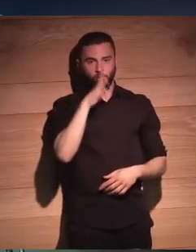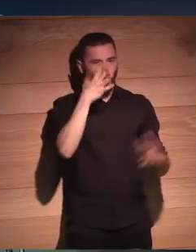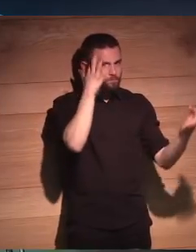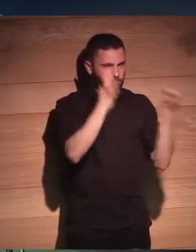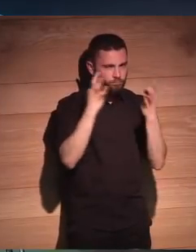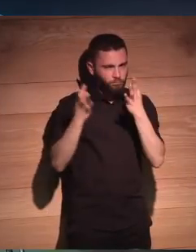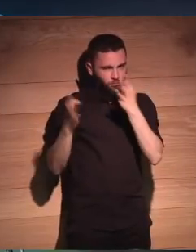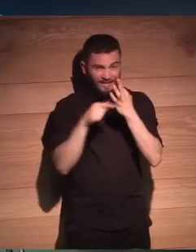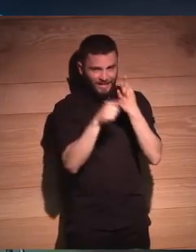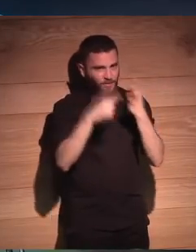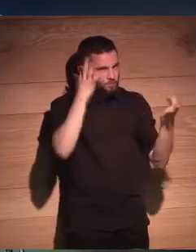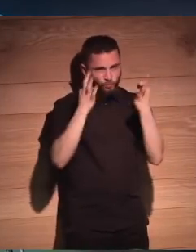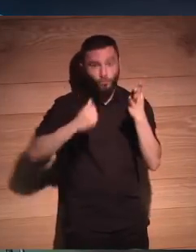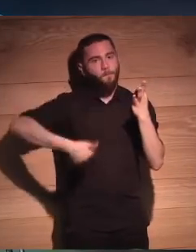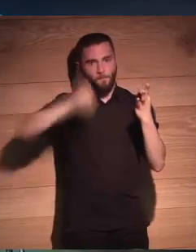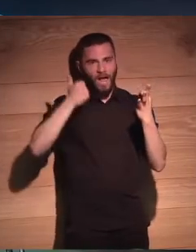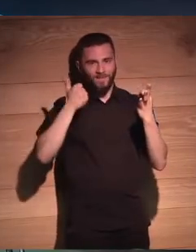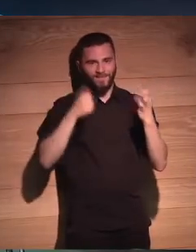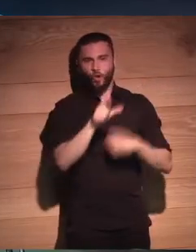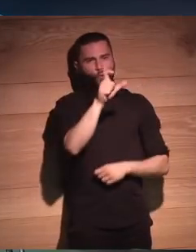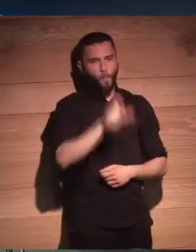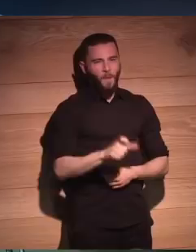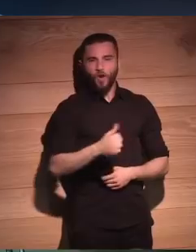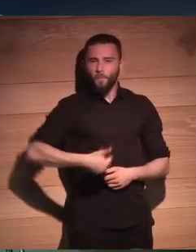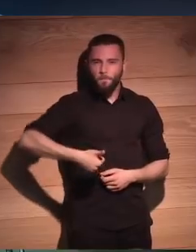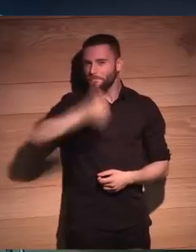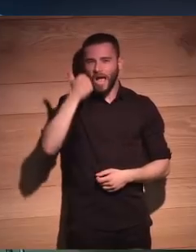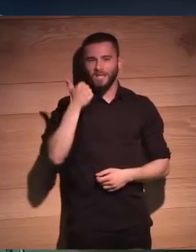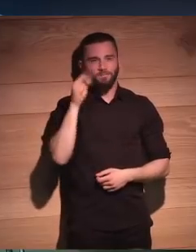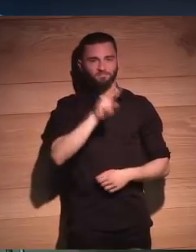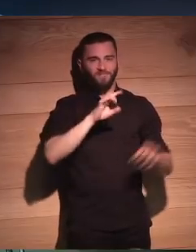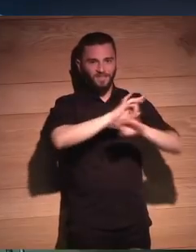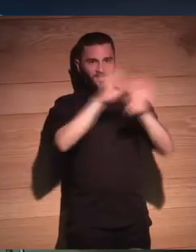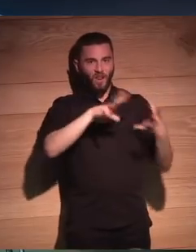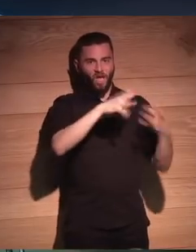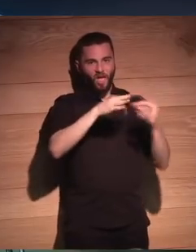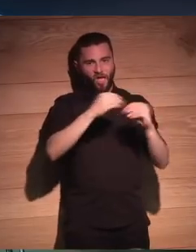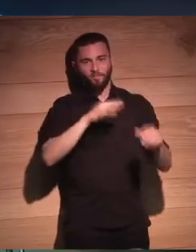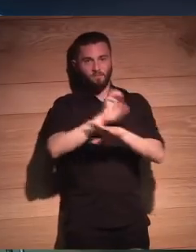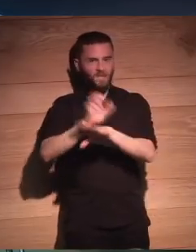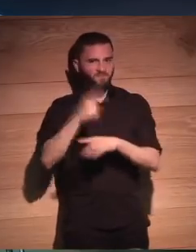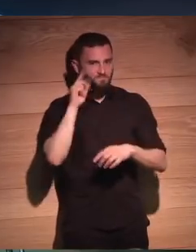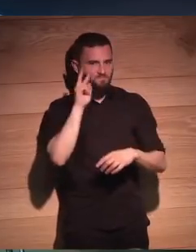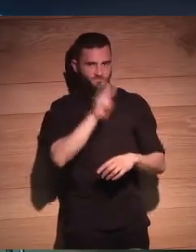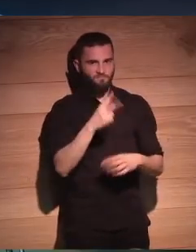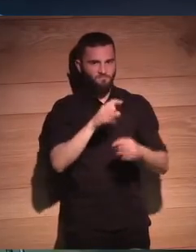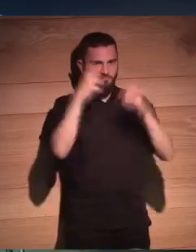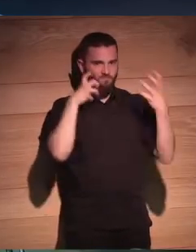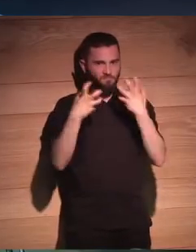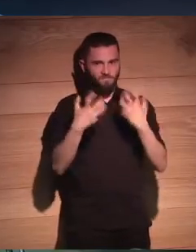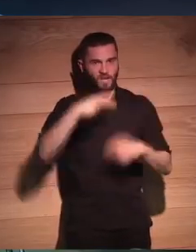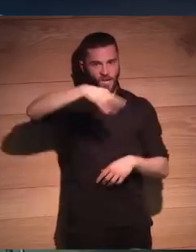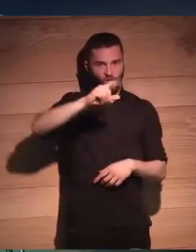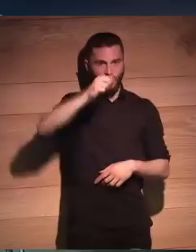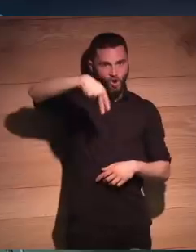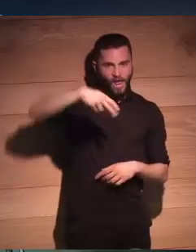muchos superhéroes. Es mucho más humano. Eso se ve muy bien también en sus adaptaciones cinematográficas, sobre todo la de Nolan, pero también